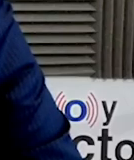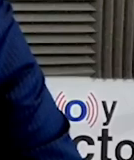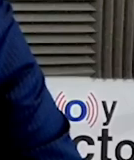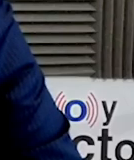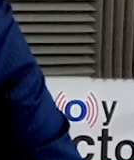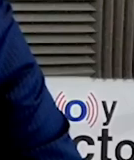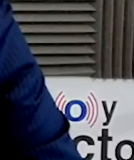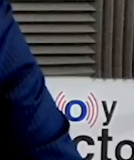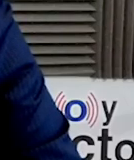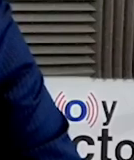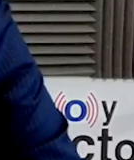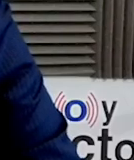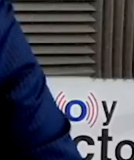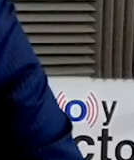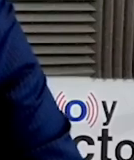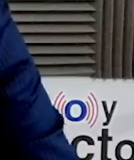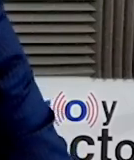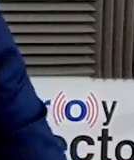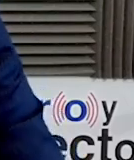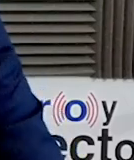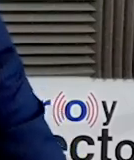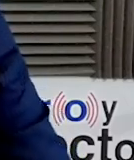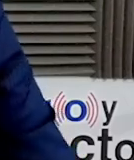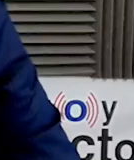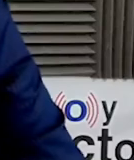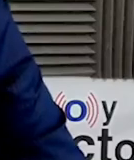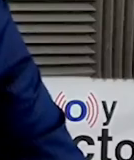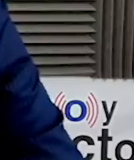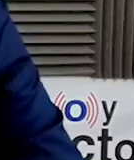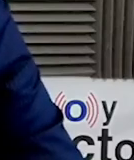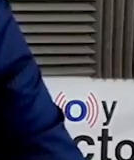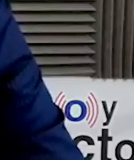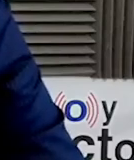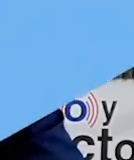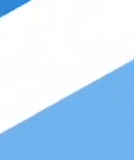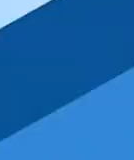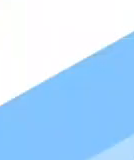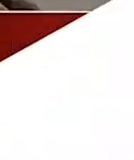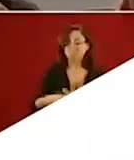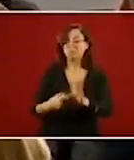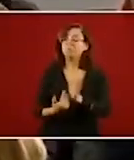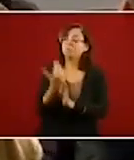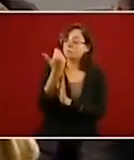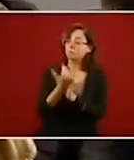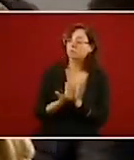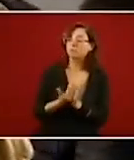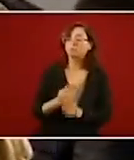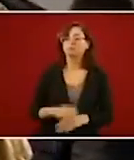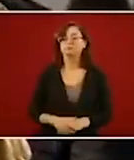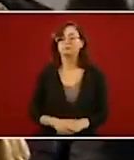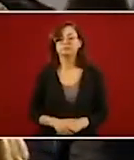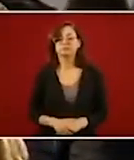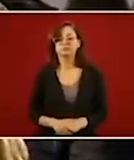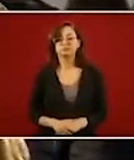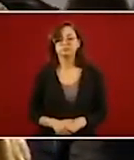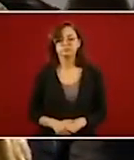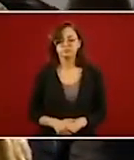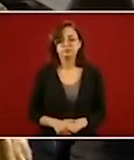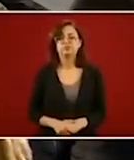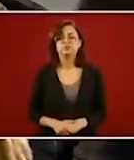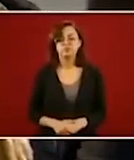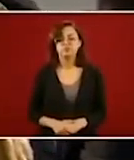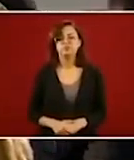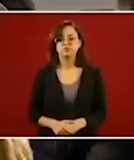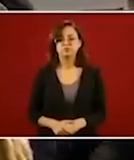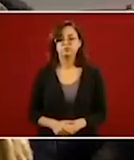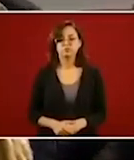es que la gente tenga dinero abajo más o menos en estos términos los personas este ya se esperaba